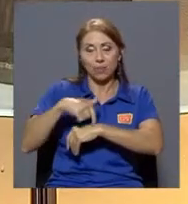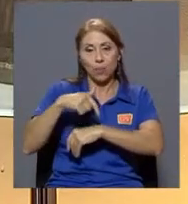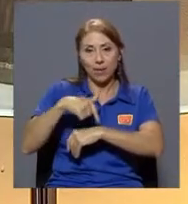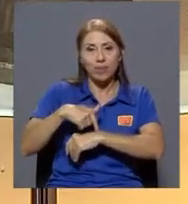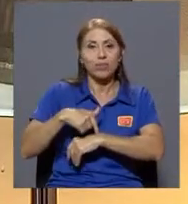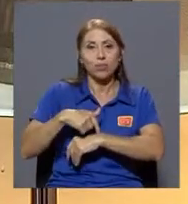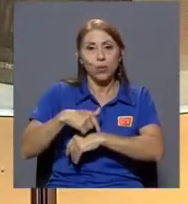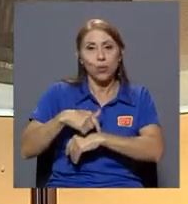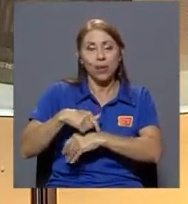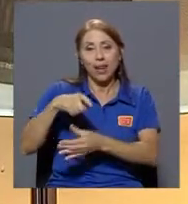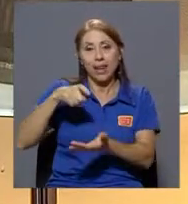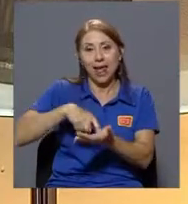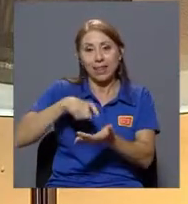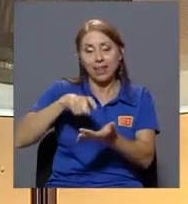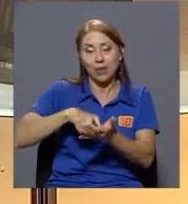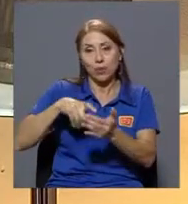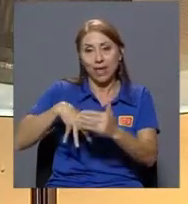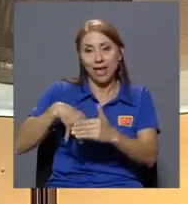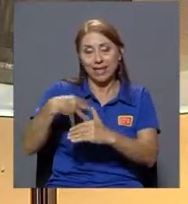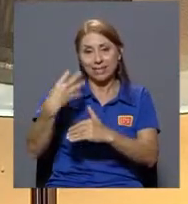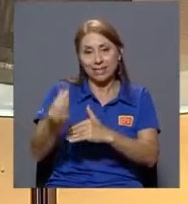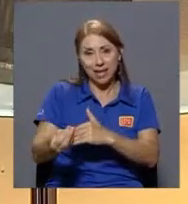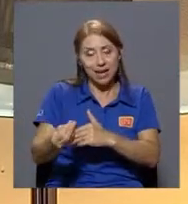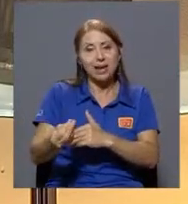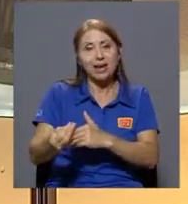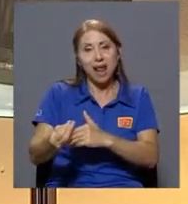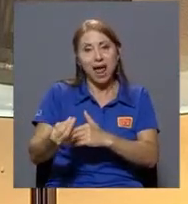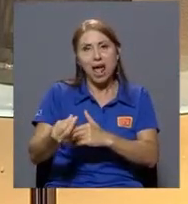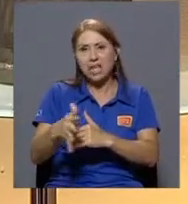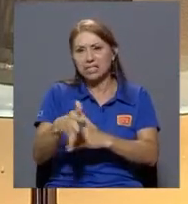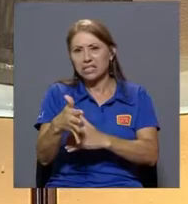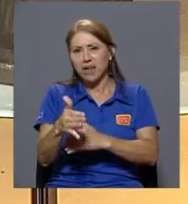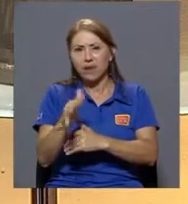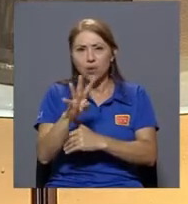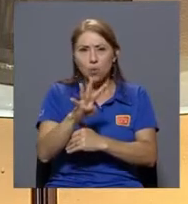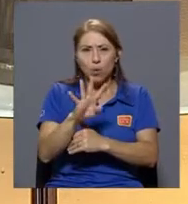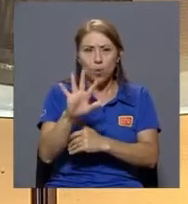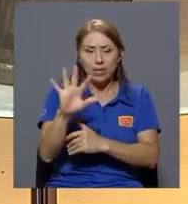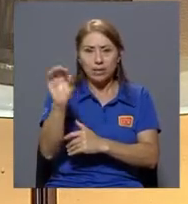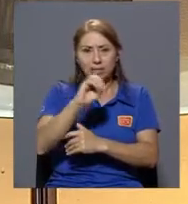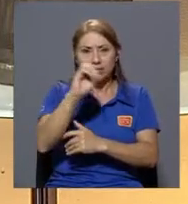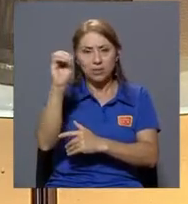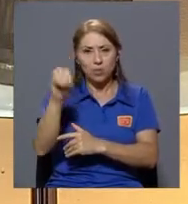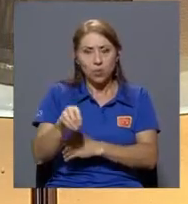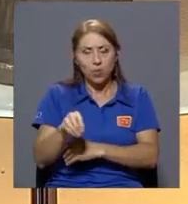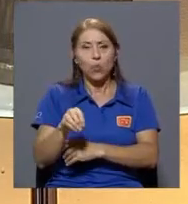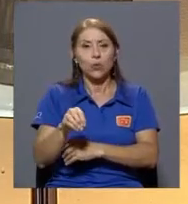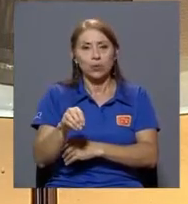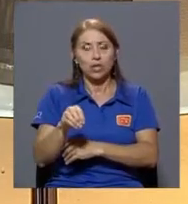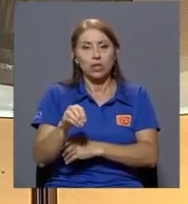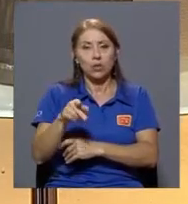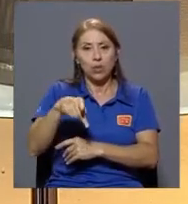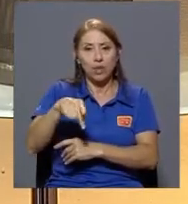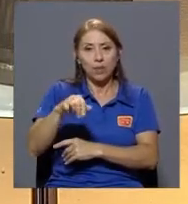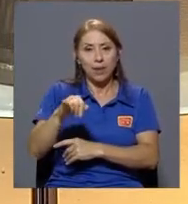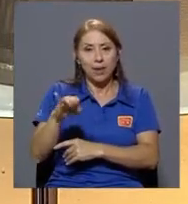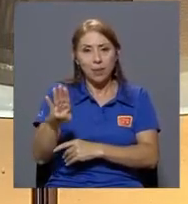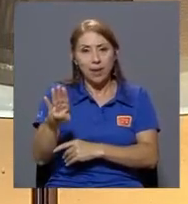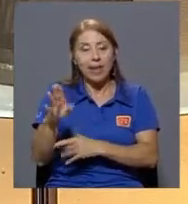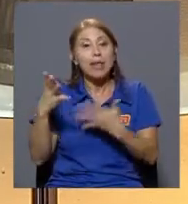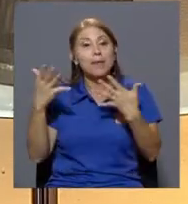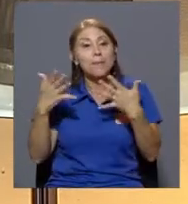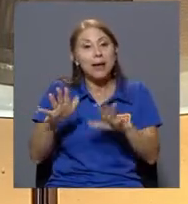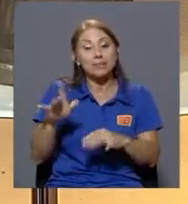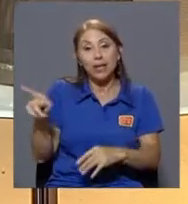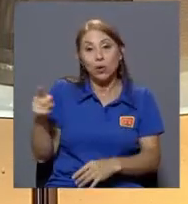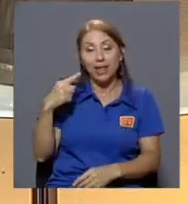la deuda externa estaba como en 45% del producto, y más bien lo que él